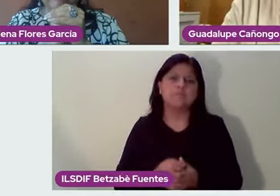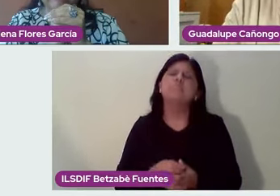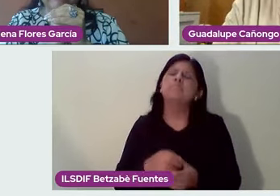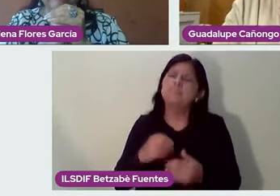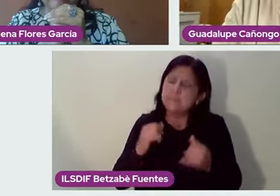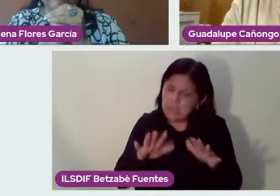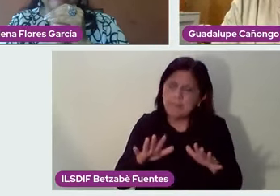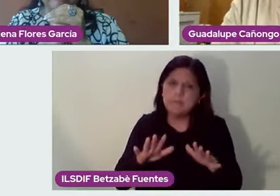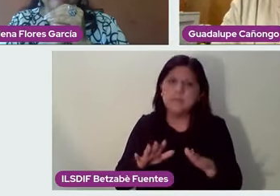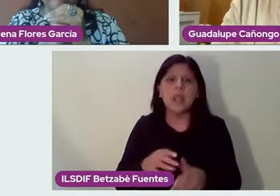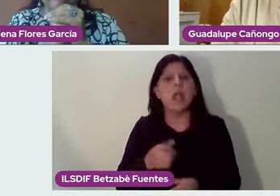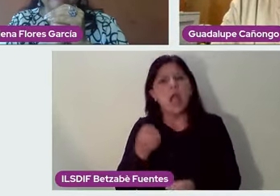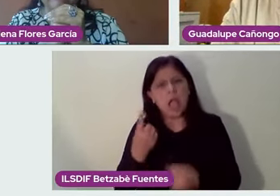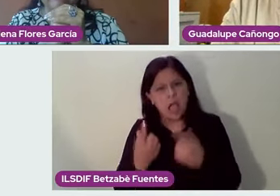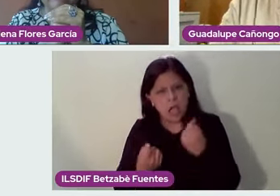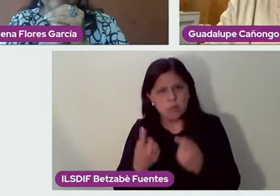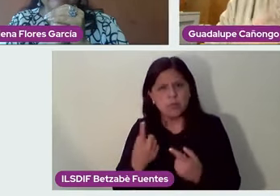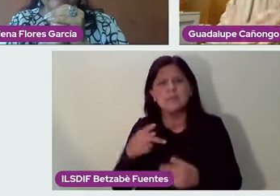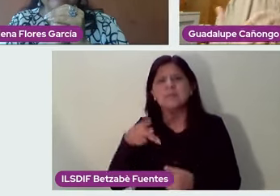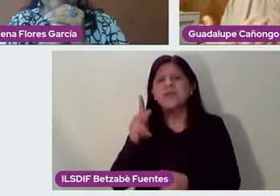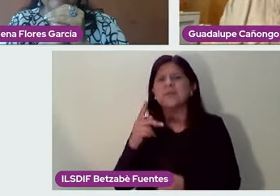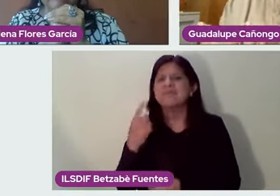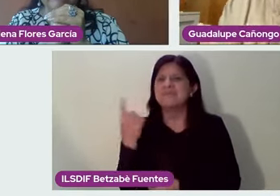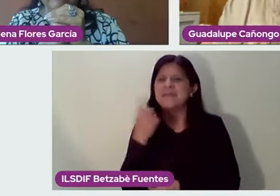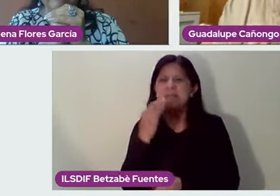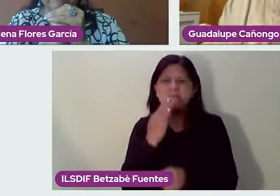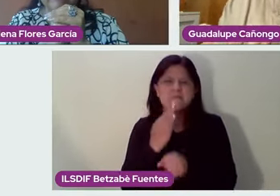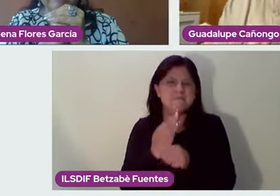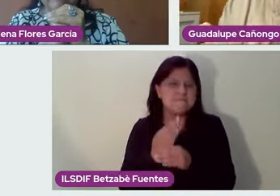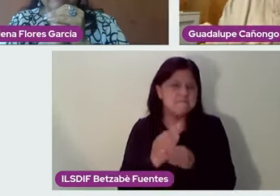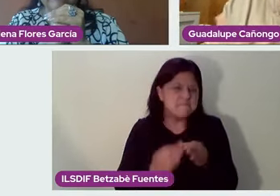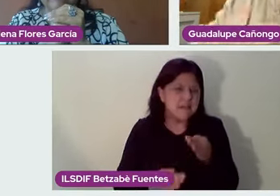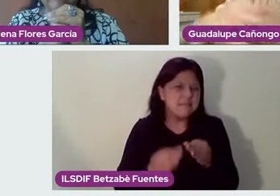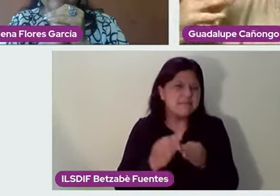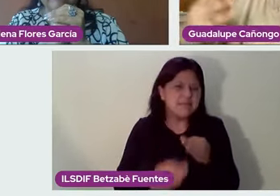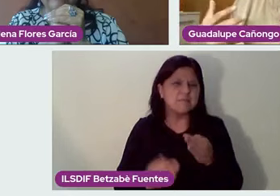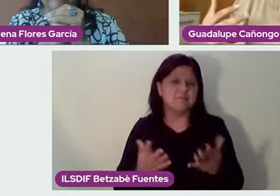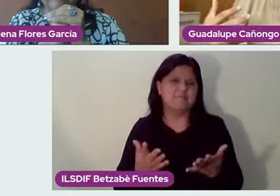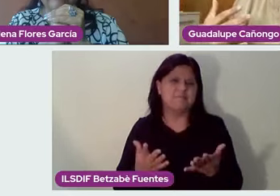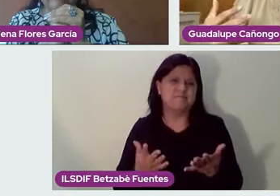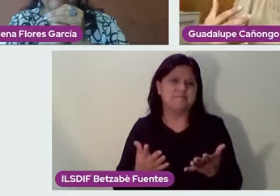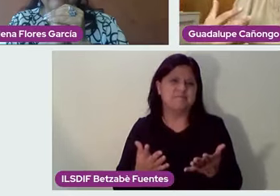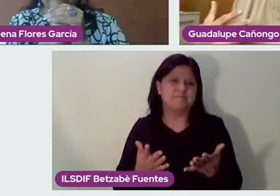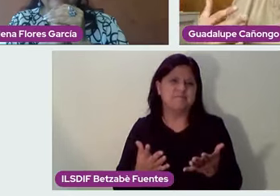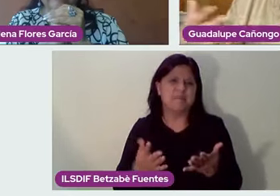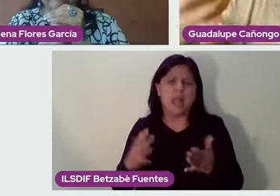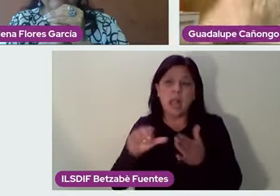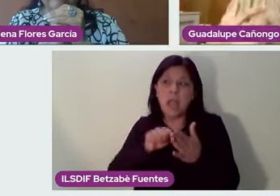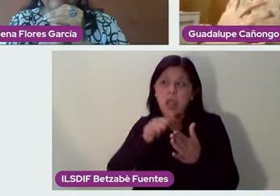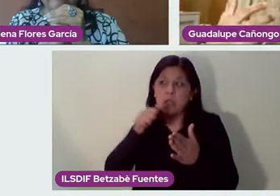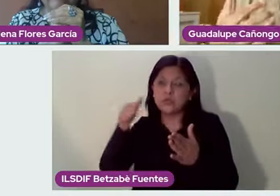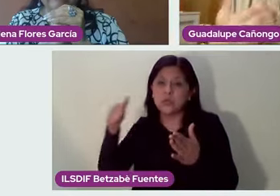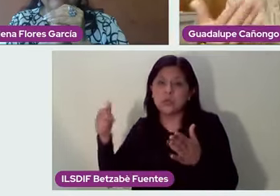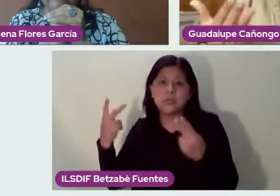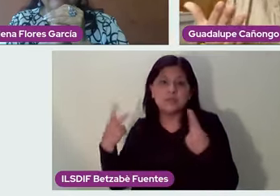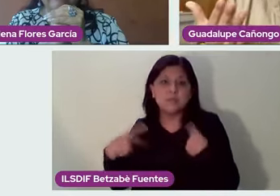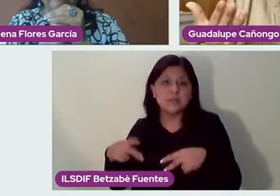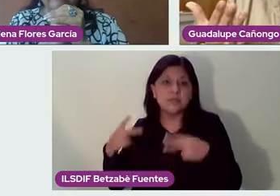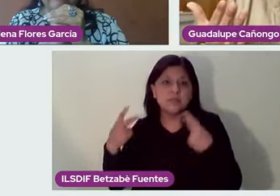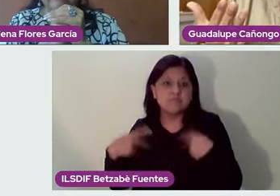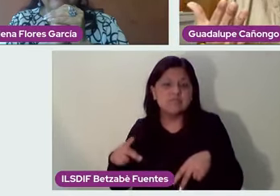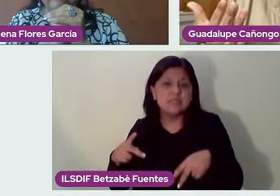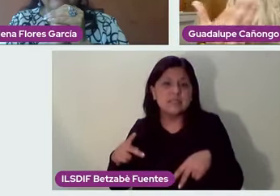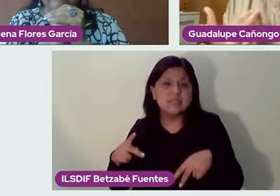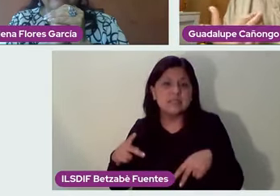en algunas familias. ¿Qué nos falta? La concientización de las personas, del resto de la familia, porque no es lo único